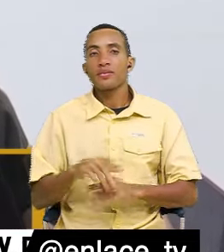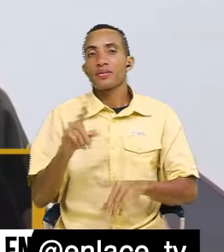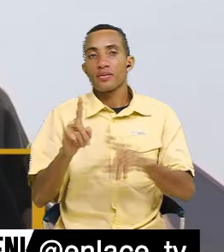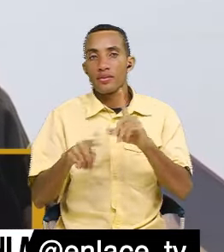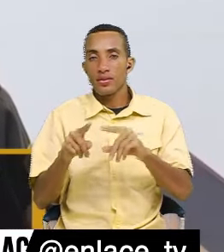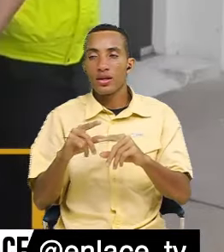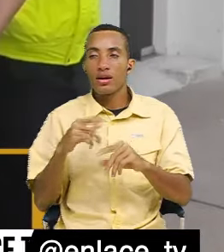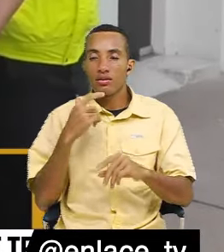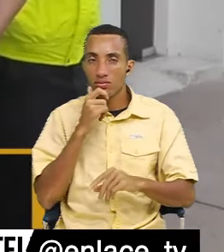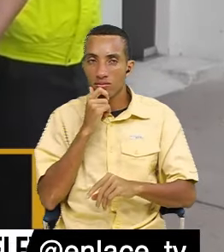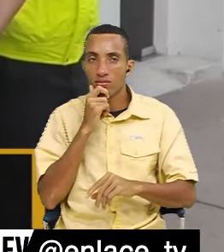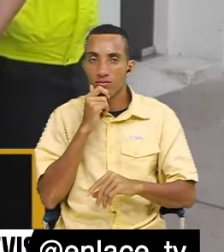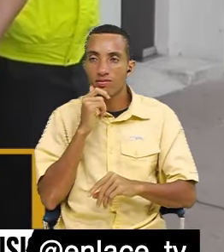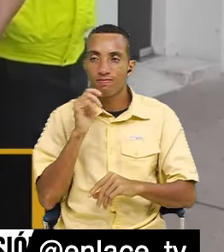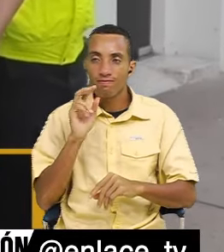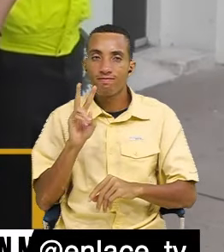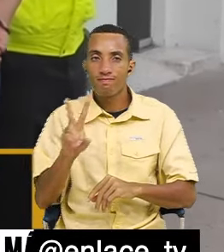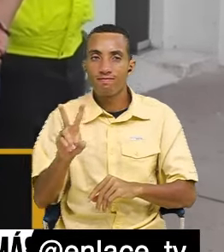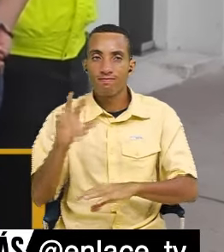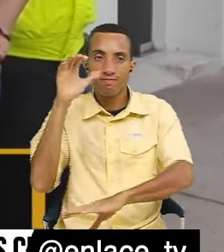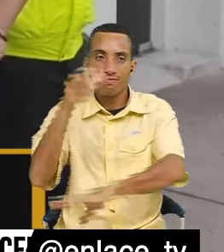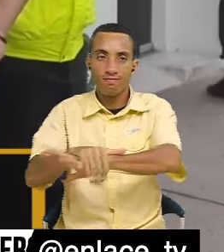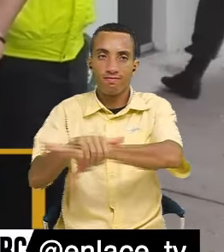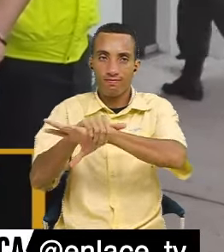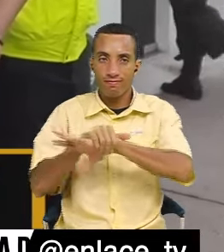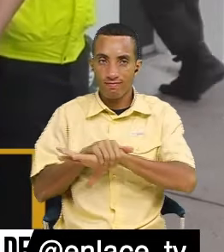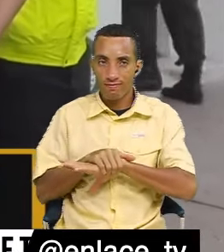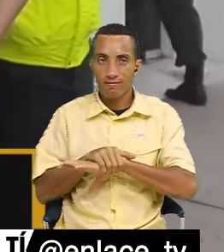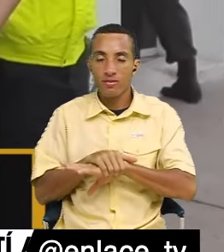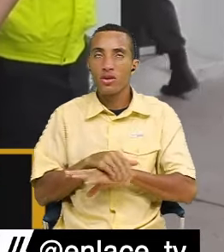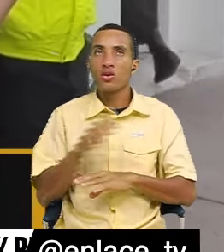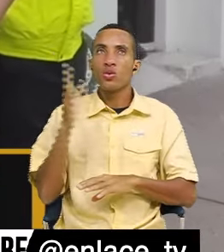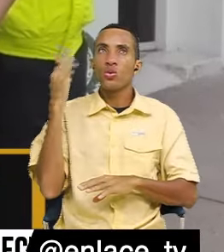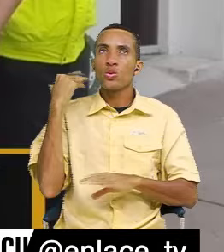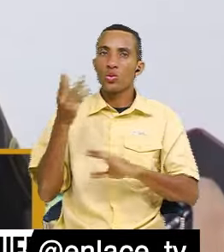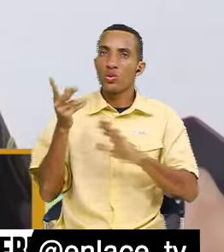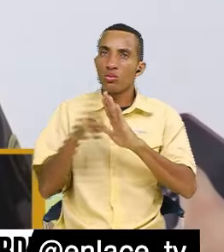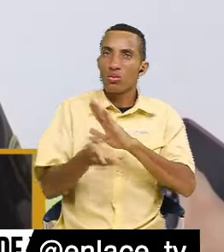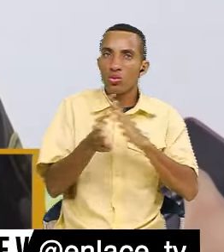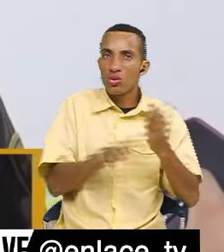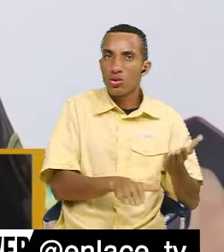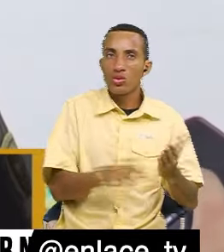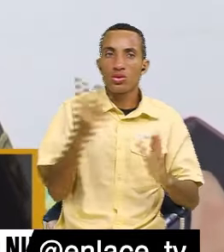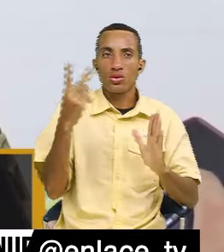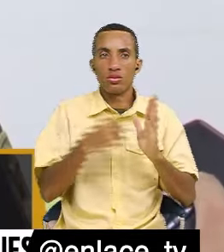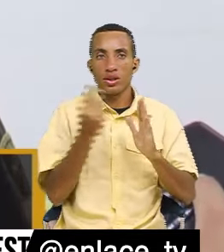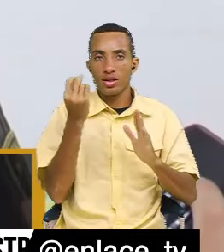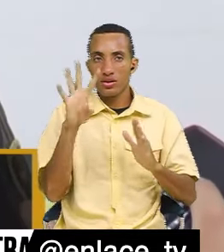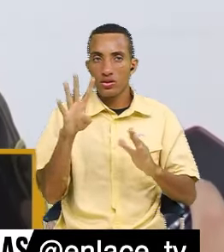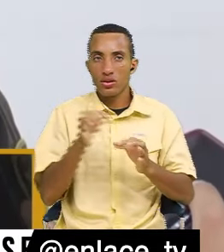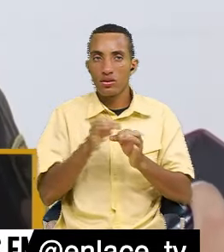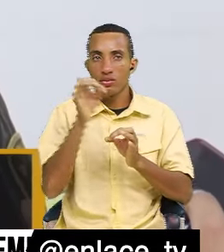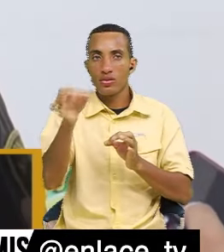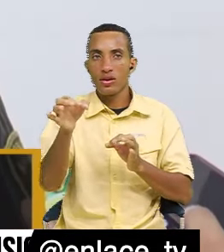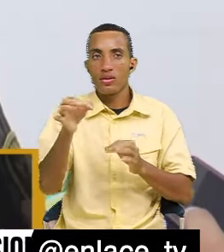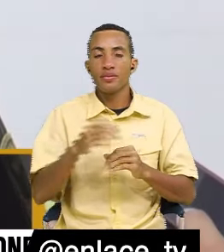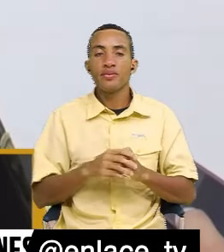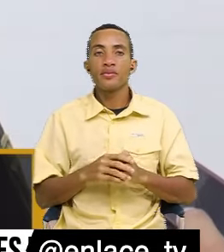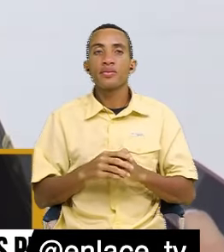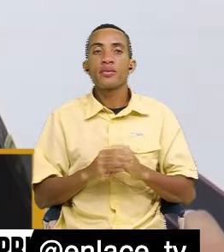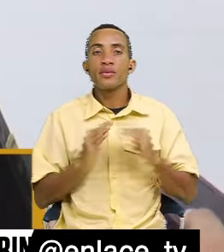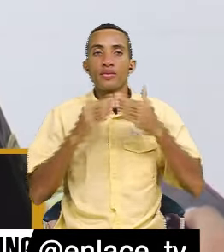logra llegar a estas personas. Un homicidio en el 2014, ¿en dónde? En el municipio de